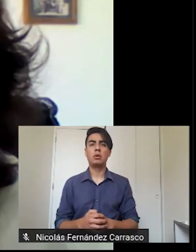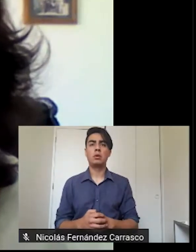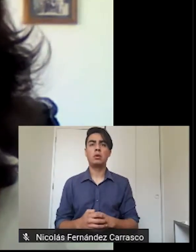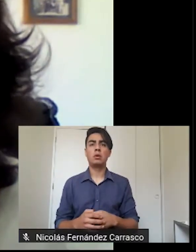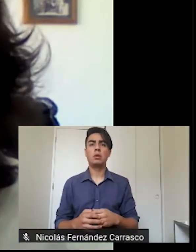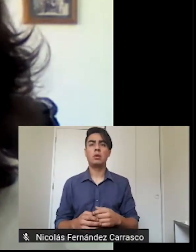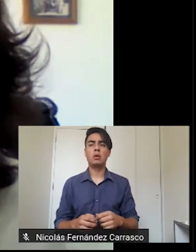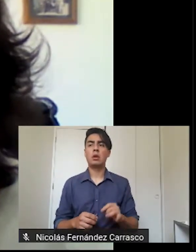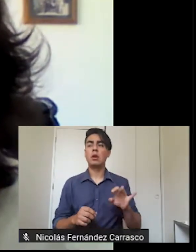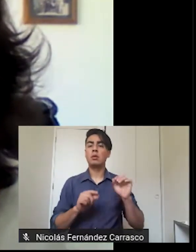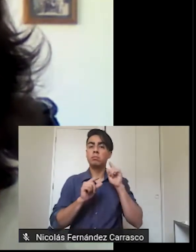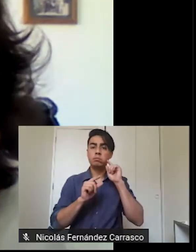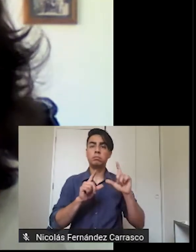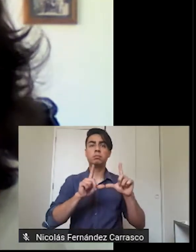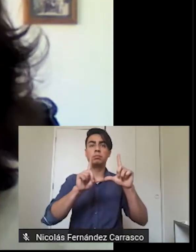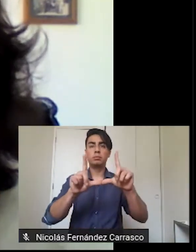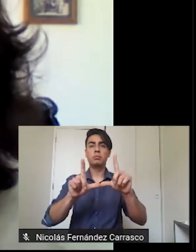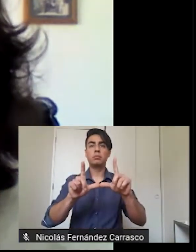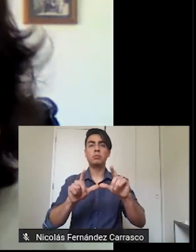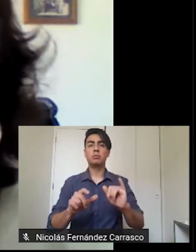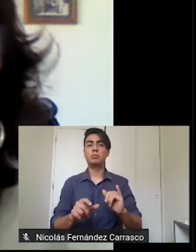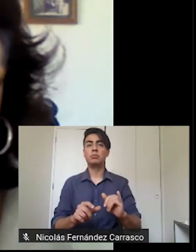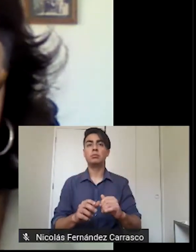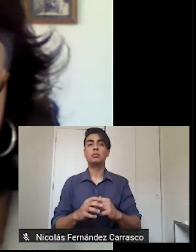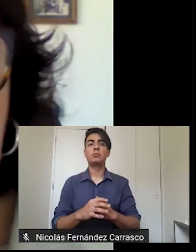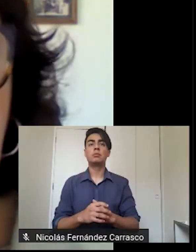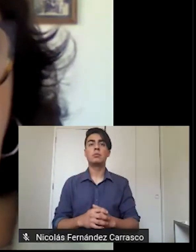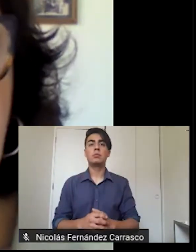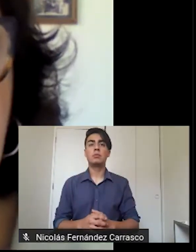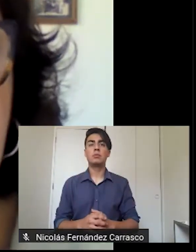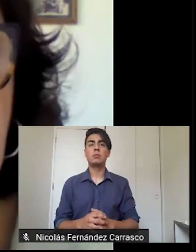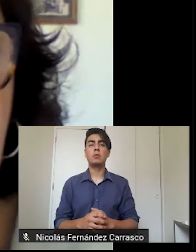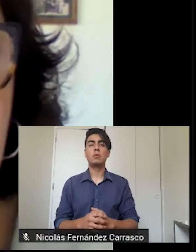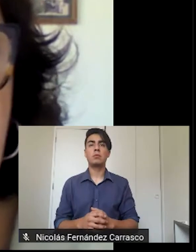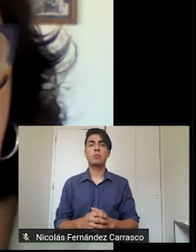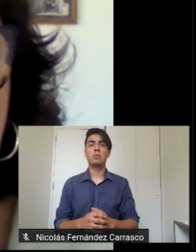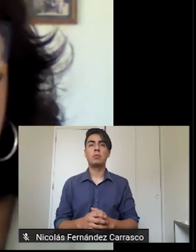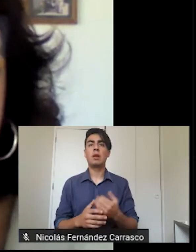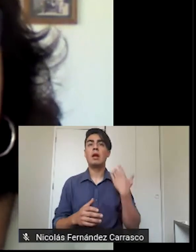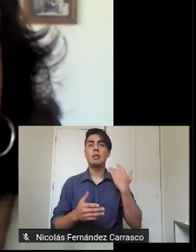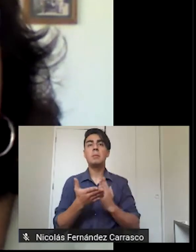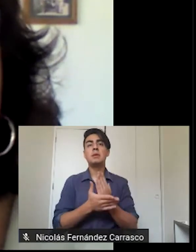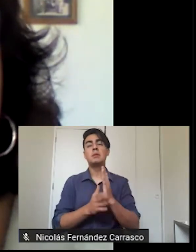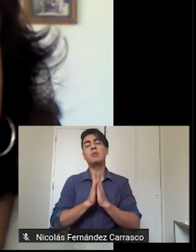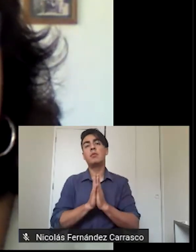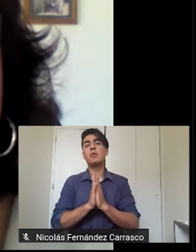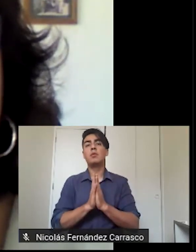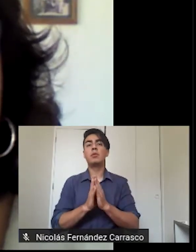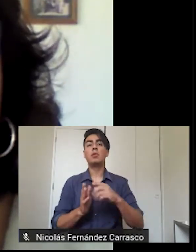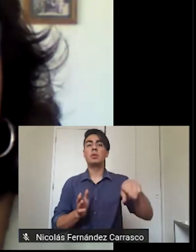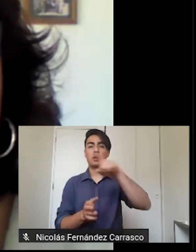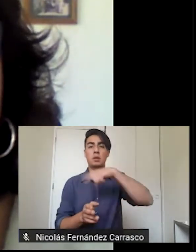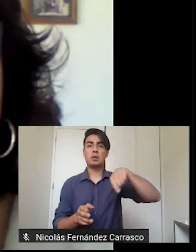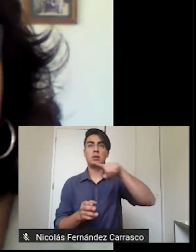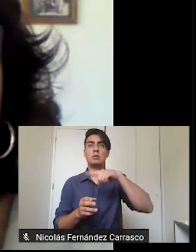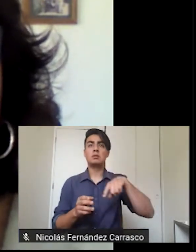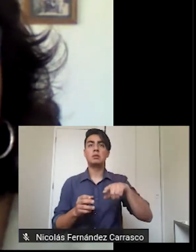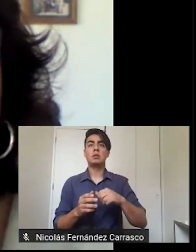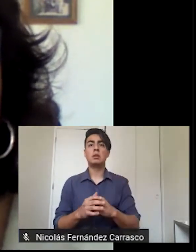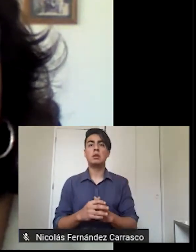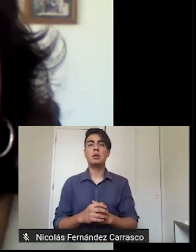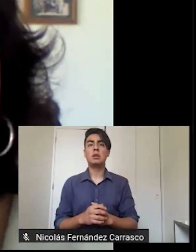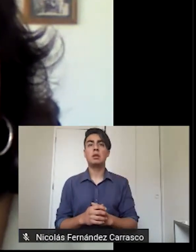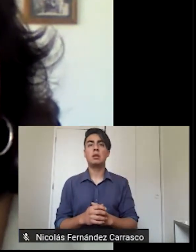Entonces, no sé si Mauricio nos ayuda. Ahí salió un icono que dice interpretación. Entonces, antes de partir, les pido